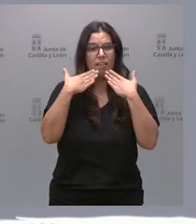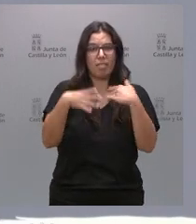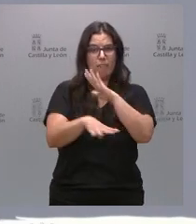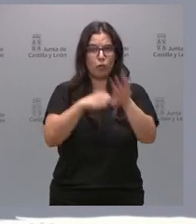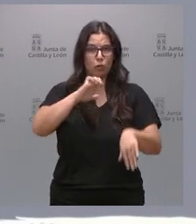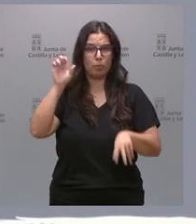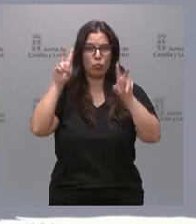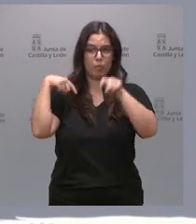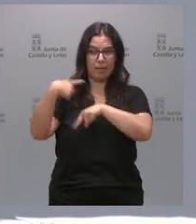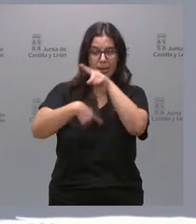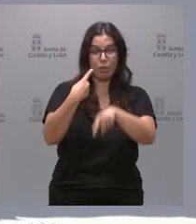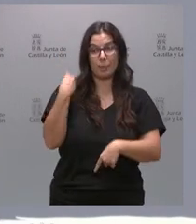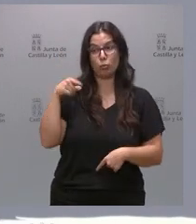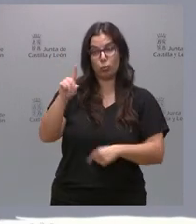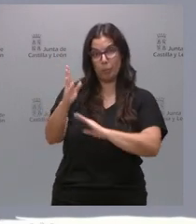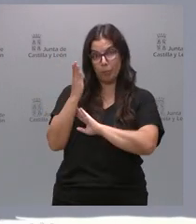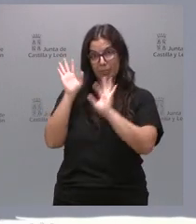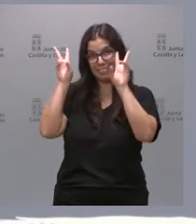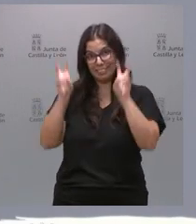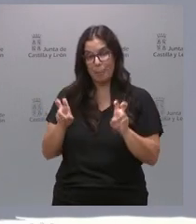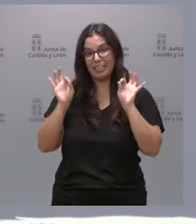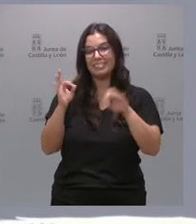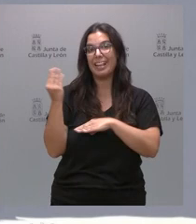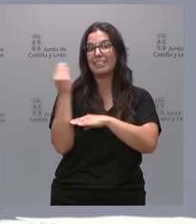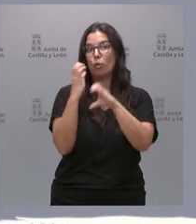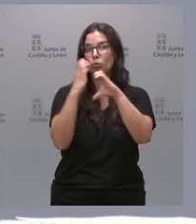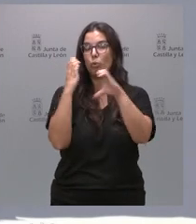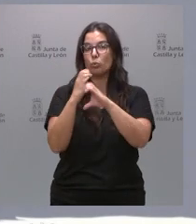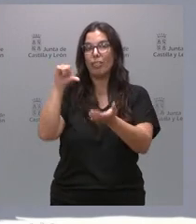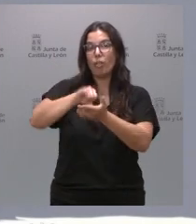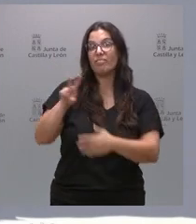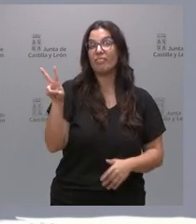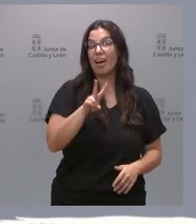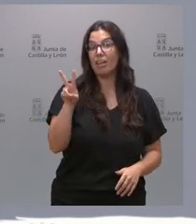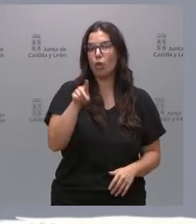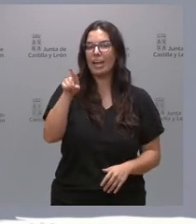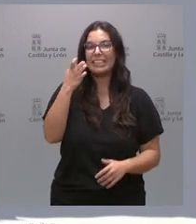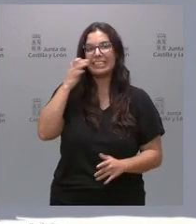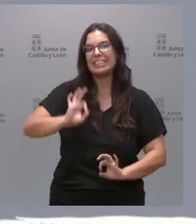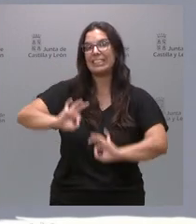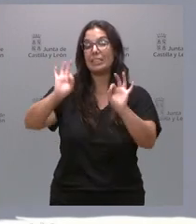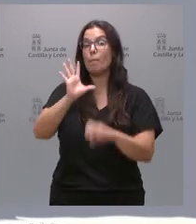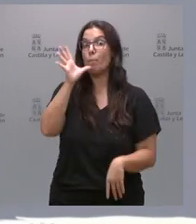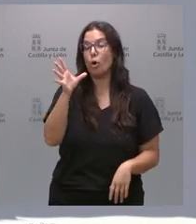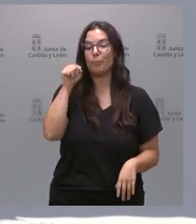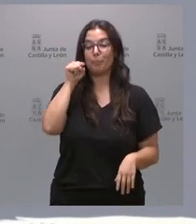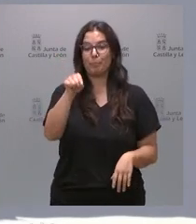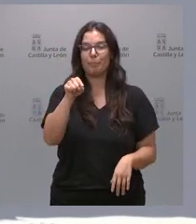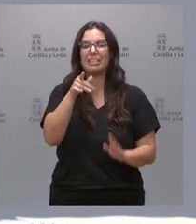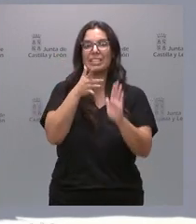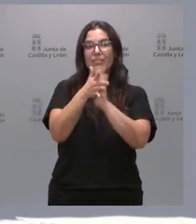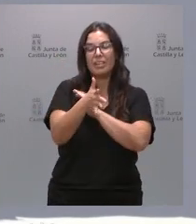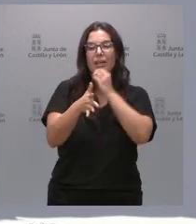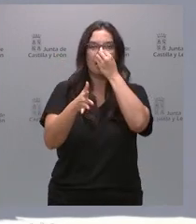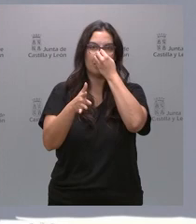generación el caso que usted plantea específicamente sobre la estación de autobuses de Valladolid y una singularidad estamos hablando de una estación